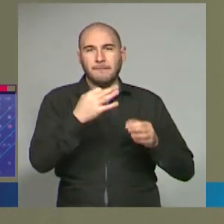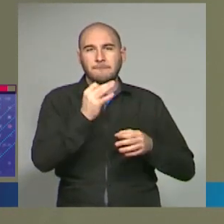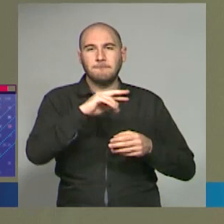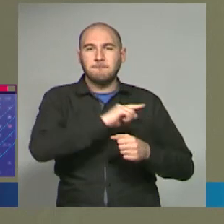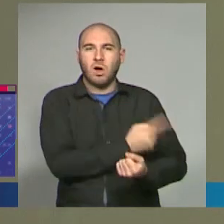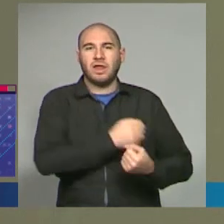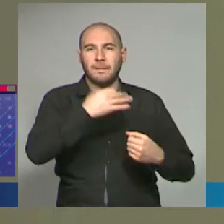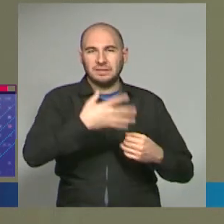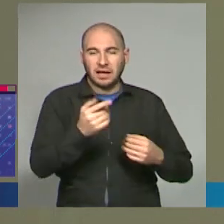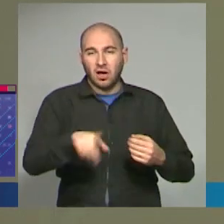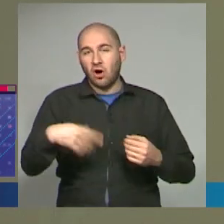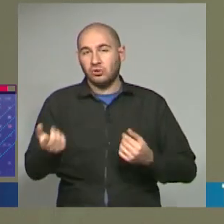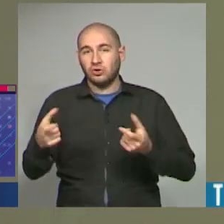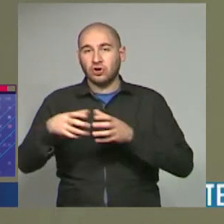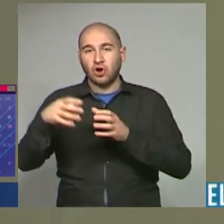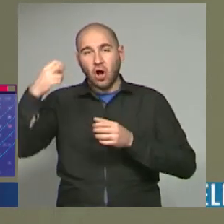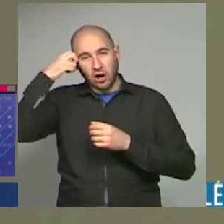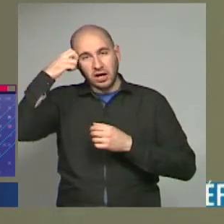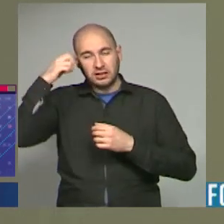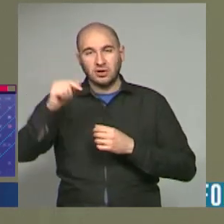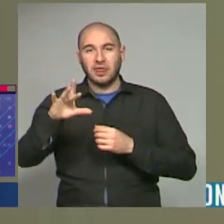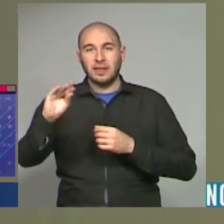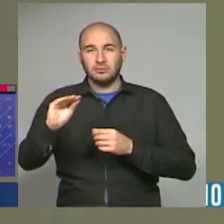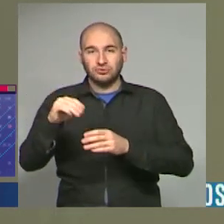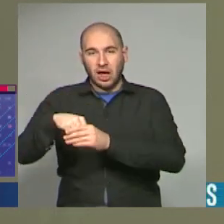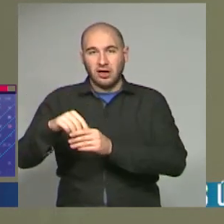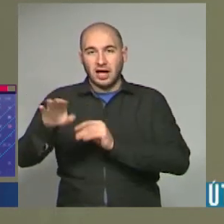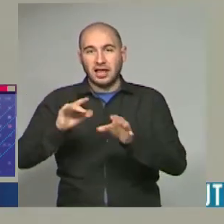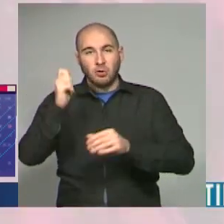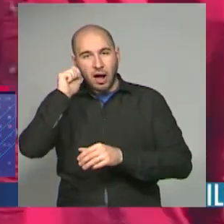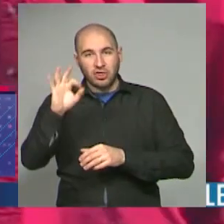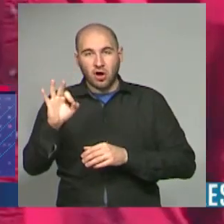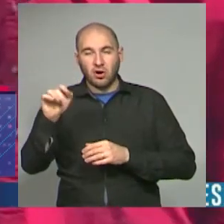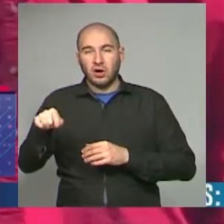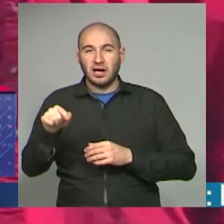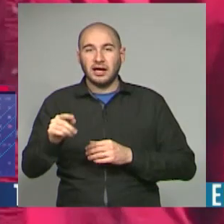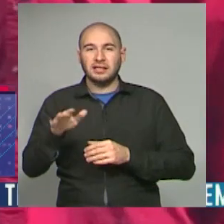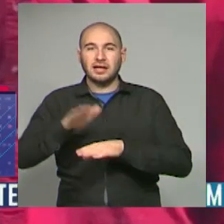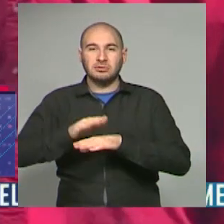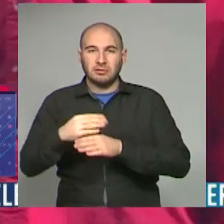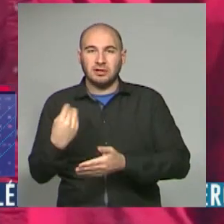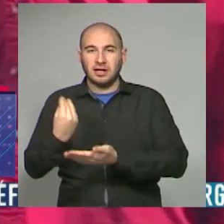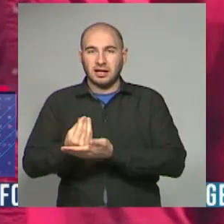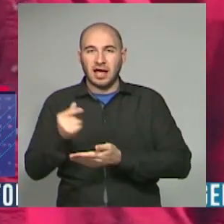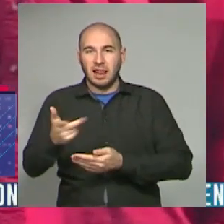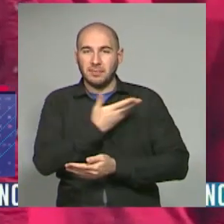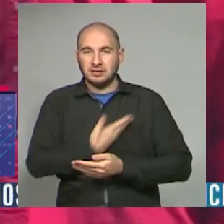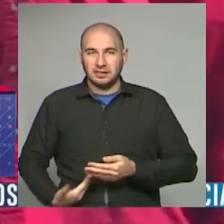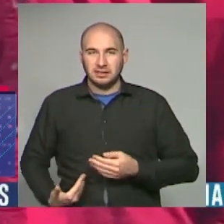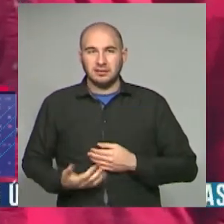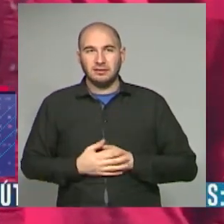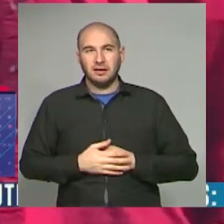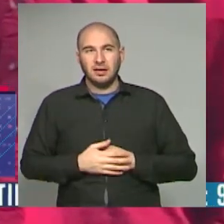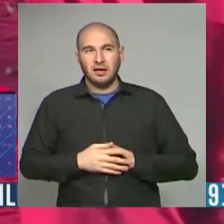cierto? Y otro en la Asamblea Nacional, que es el grupo de diputados que ha elegido a Guaidó para asumir la responsabilidad de ser el presidente, ¿no es